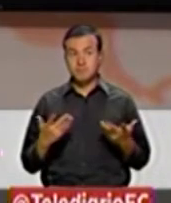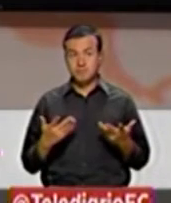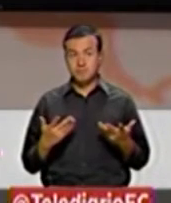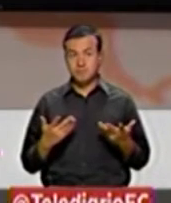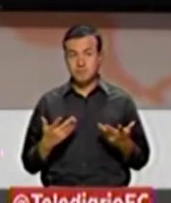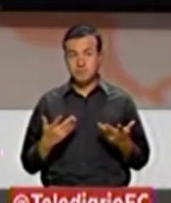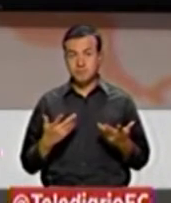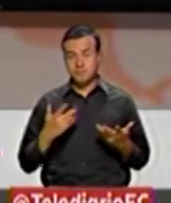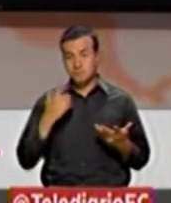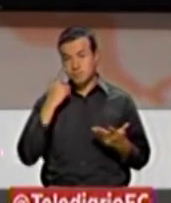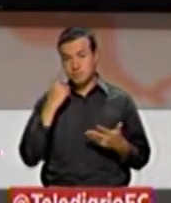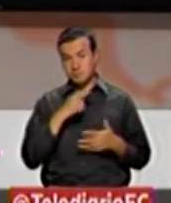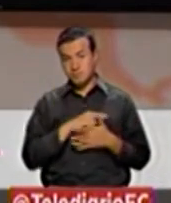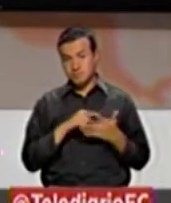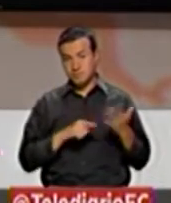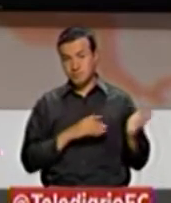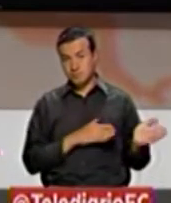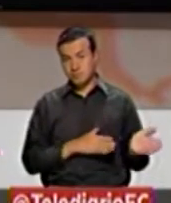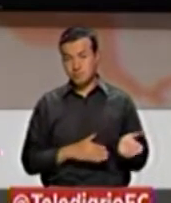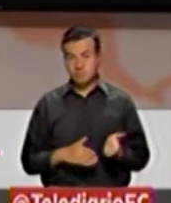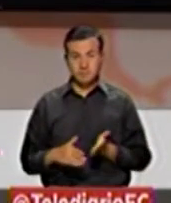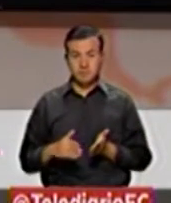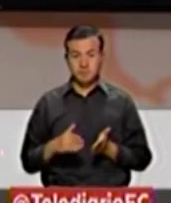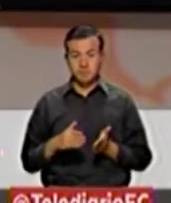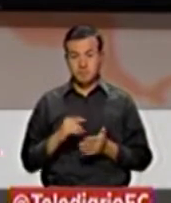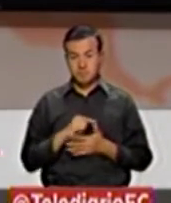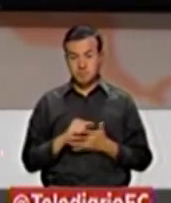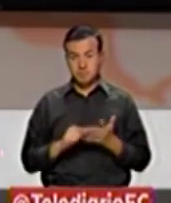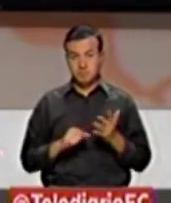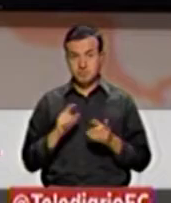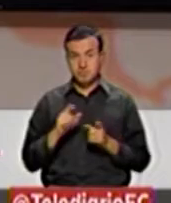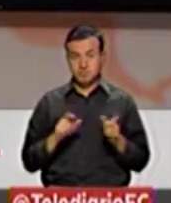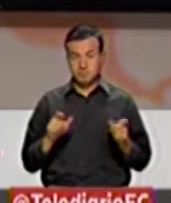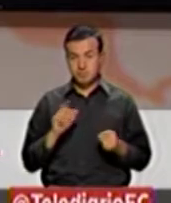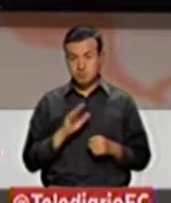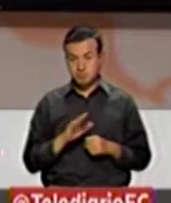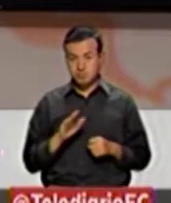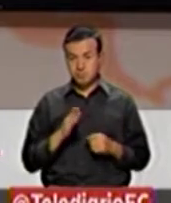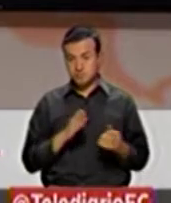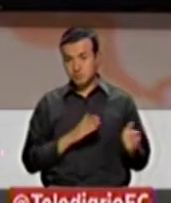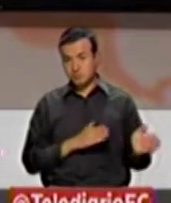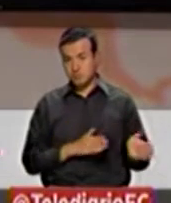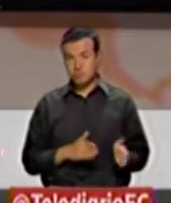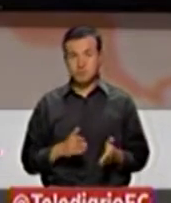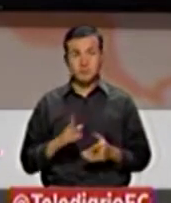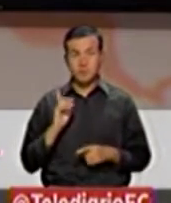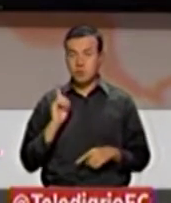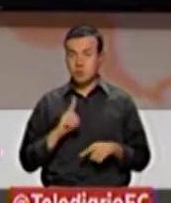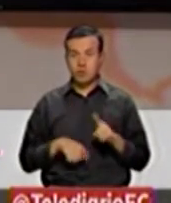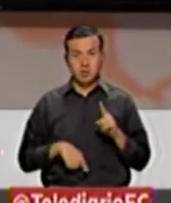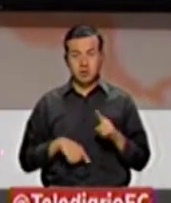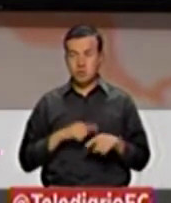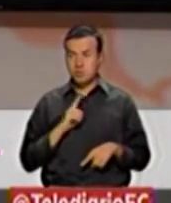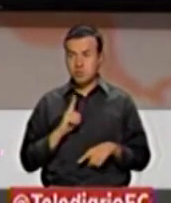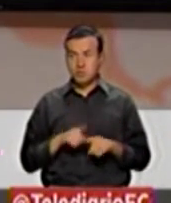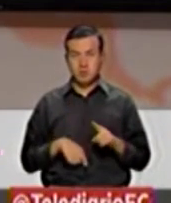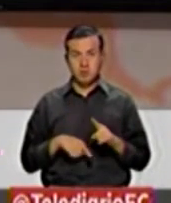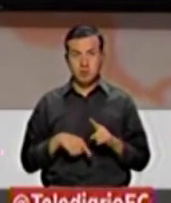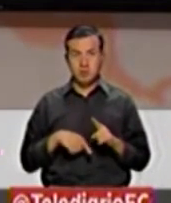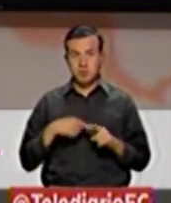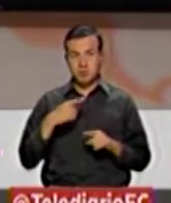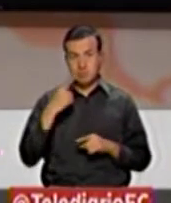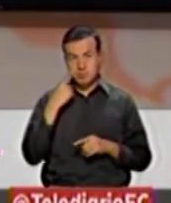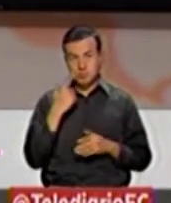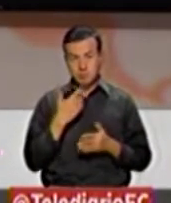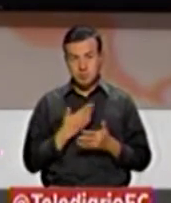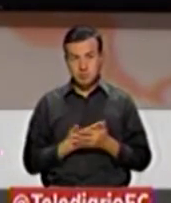de las excepciones que también en la regla general de delitos que se cometen no podrán ser